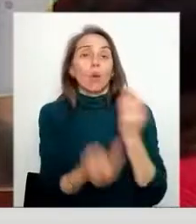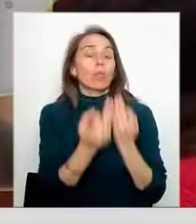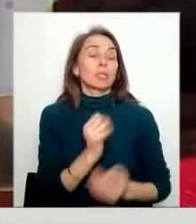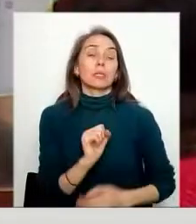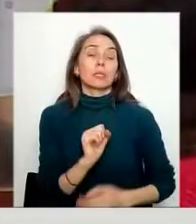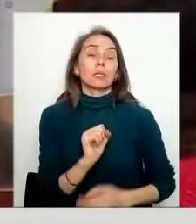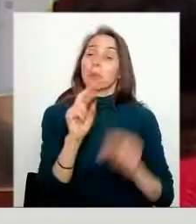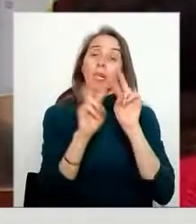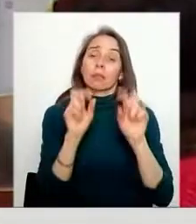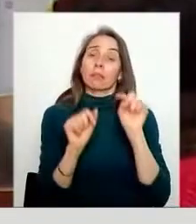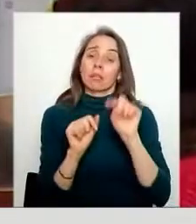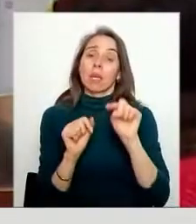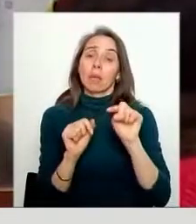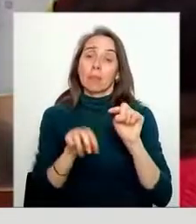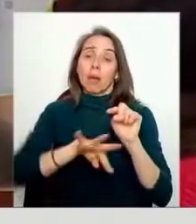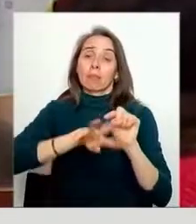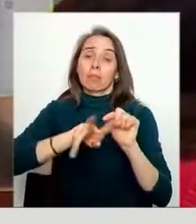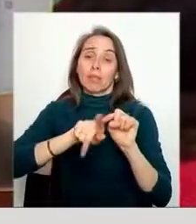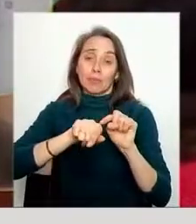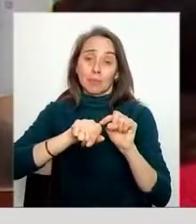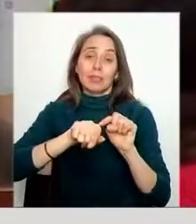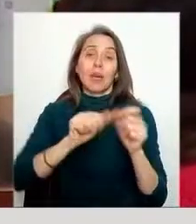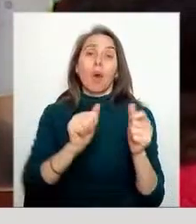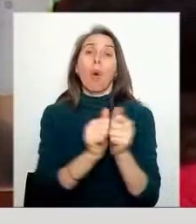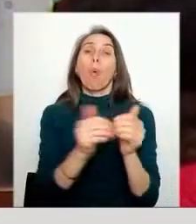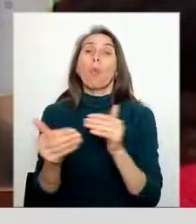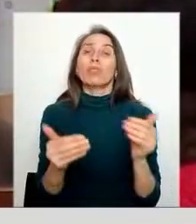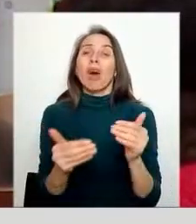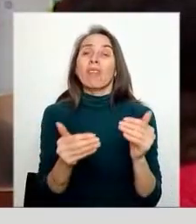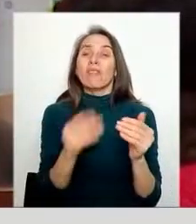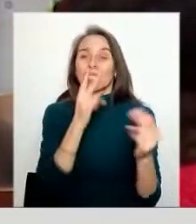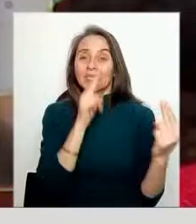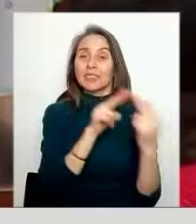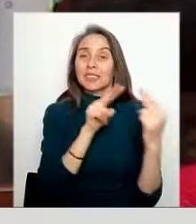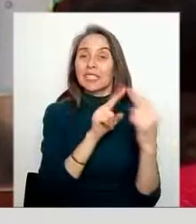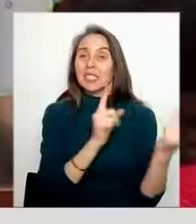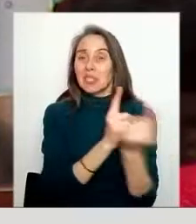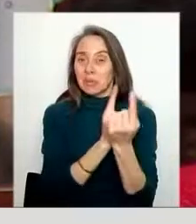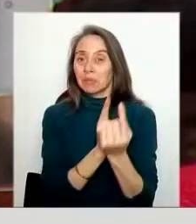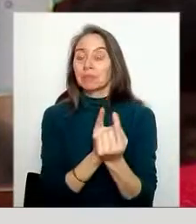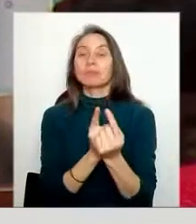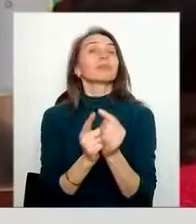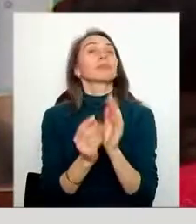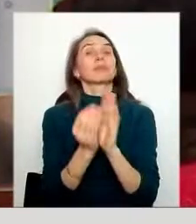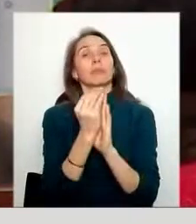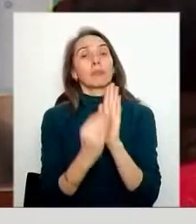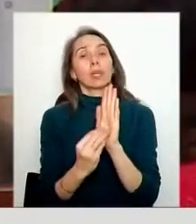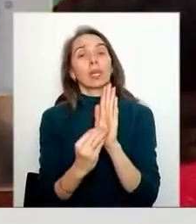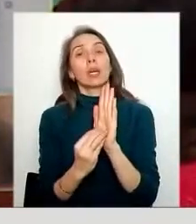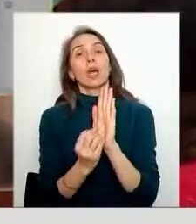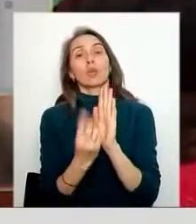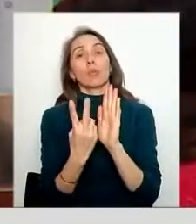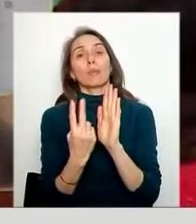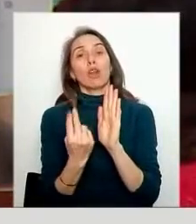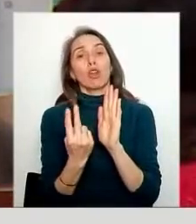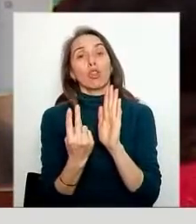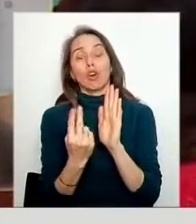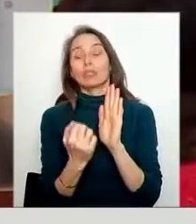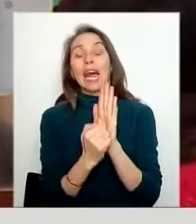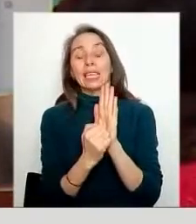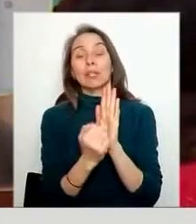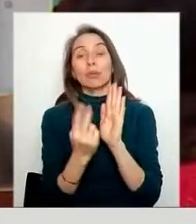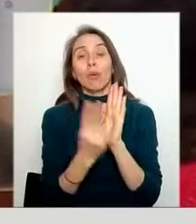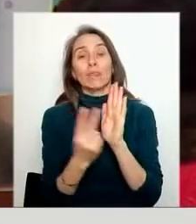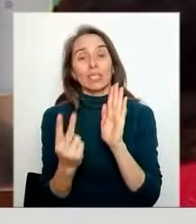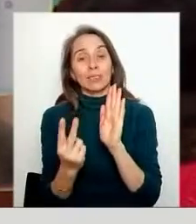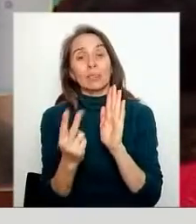vecinos este proyecto crea un agravante del número 22 del artículo 26 otorgando la facultad al juez penal